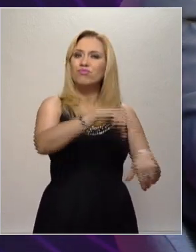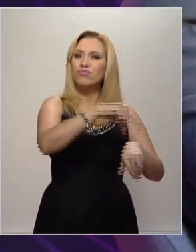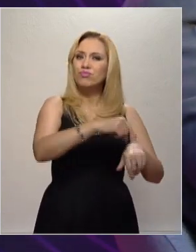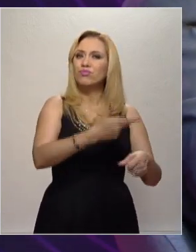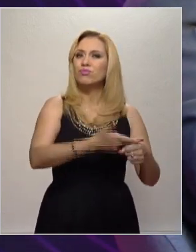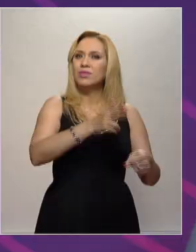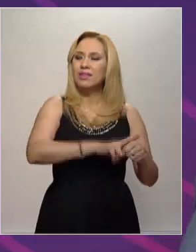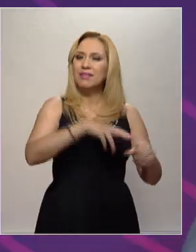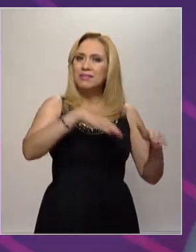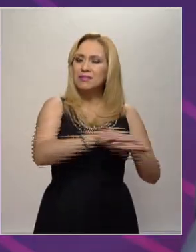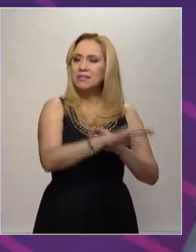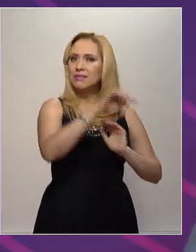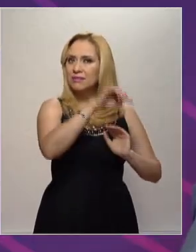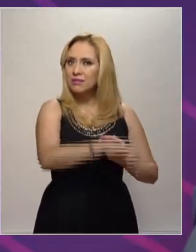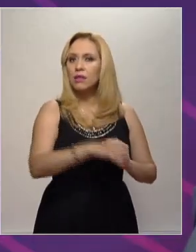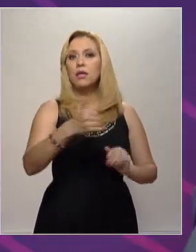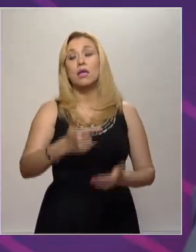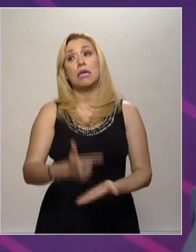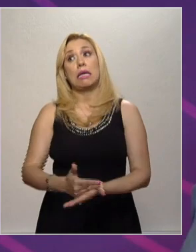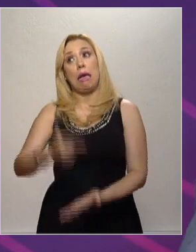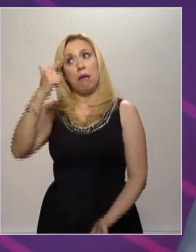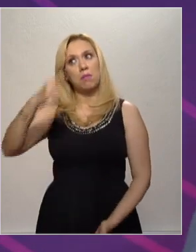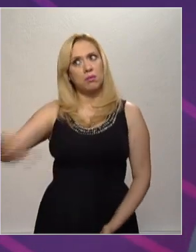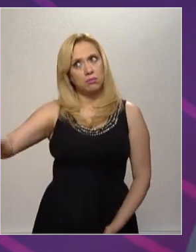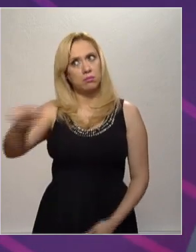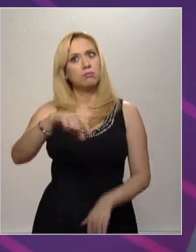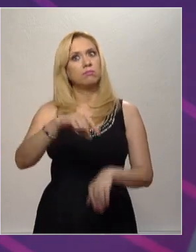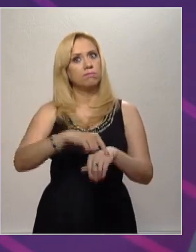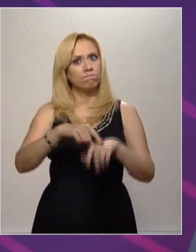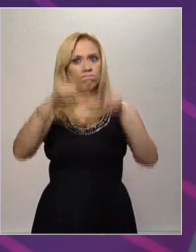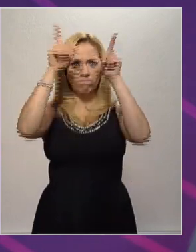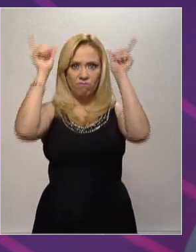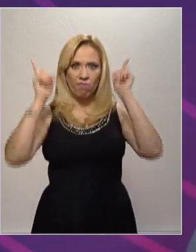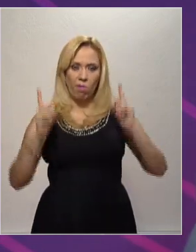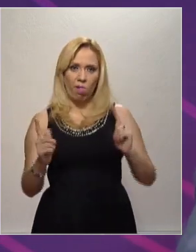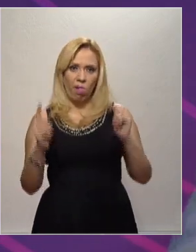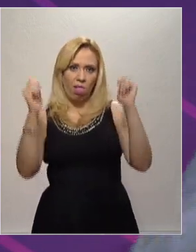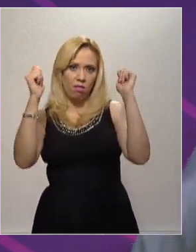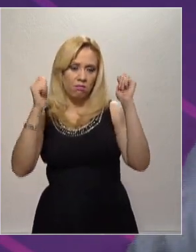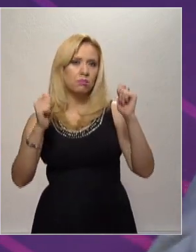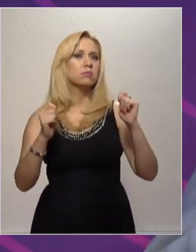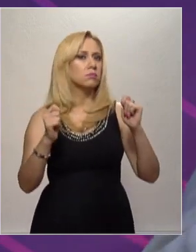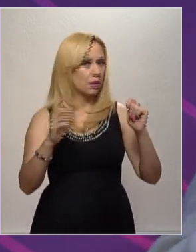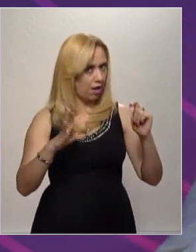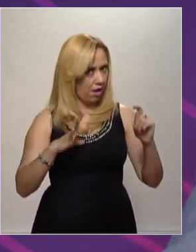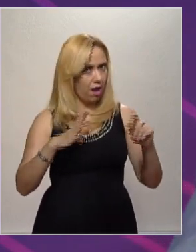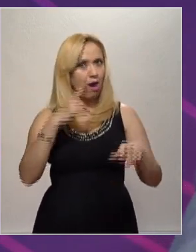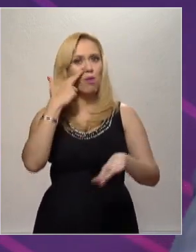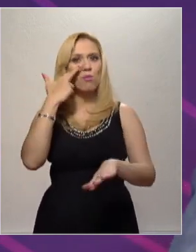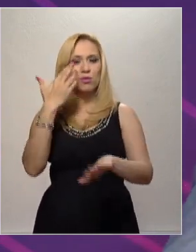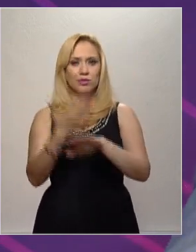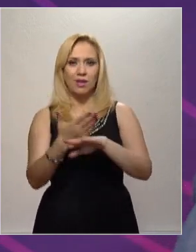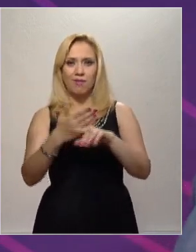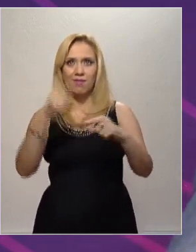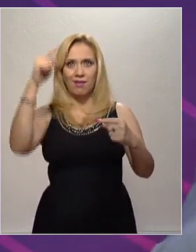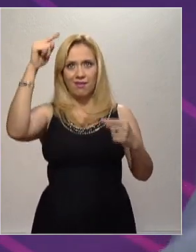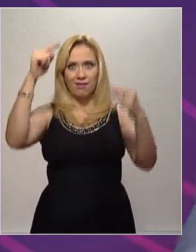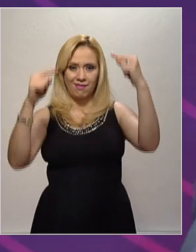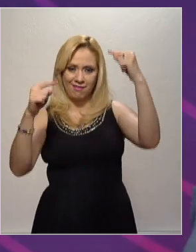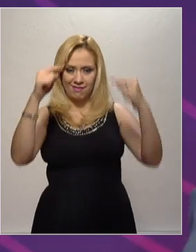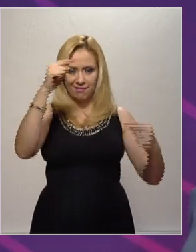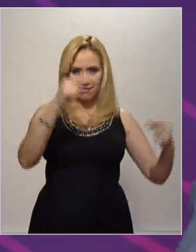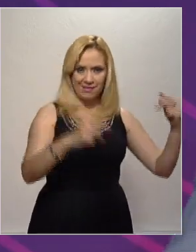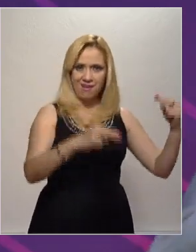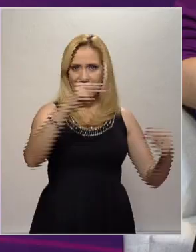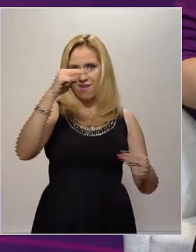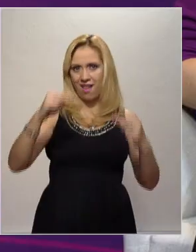casos graves de personal médico que también deliberadamente ejerce la violencia. Entonces, hay niveles de responsabilidad. Me parece que habría que decir con